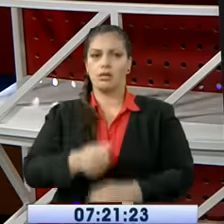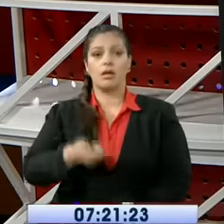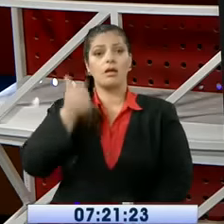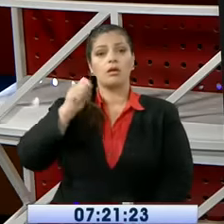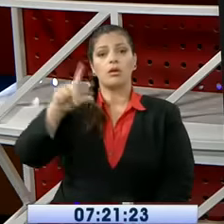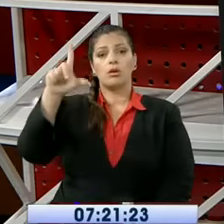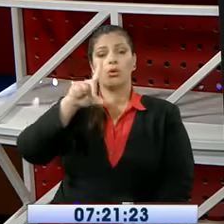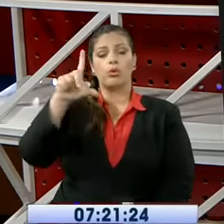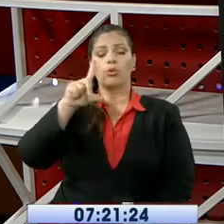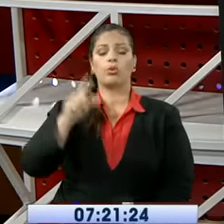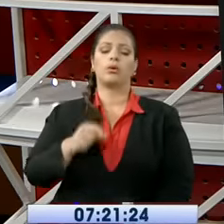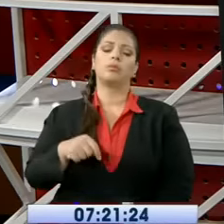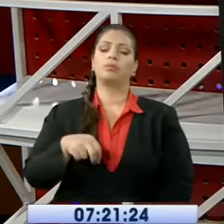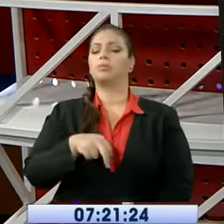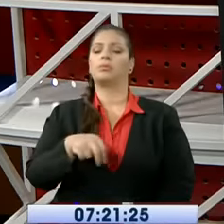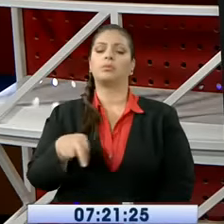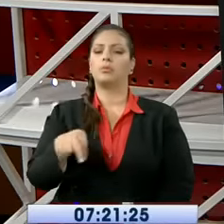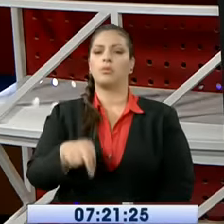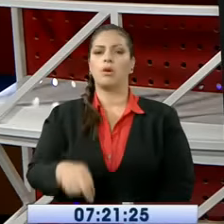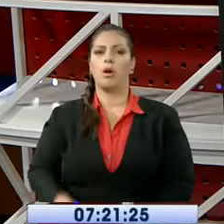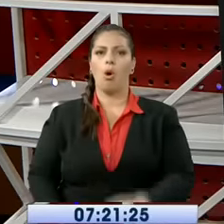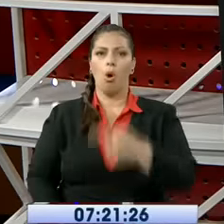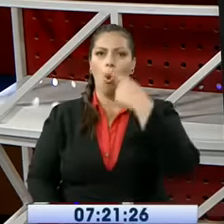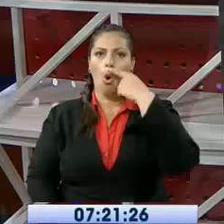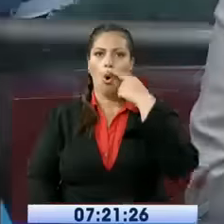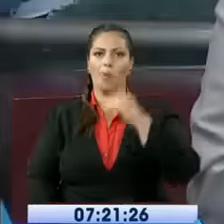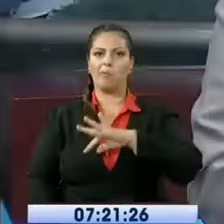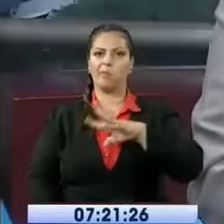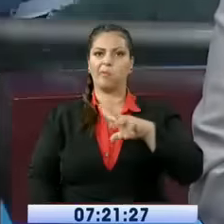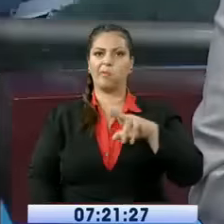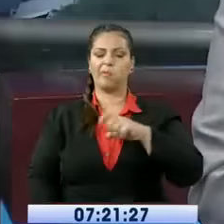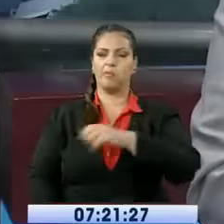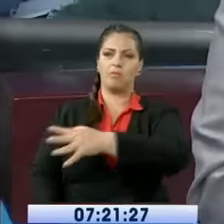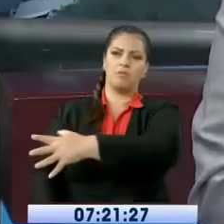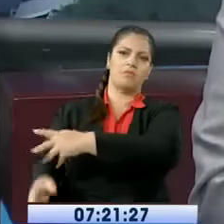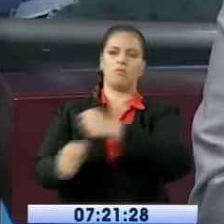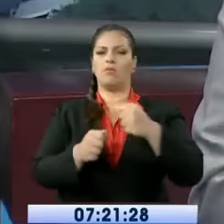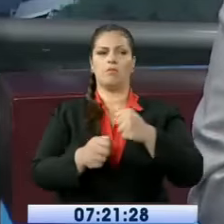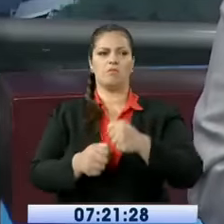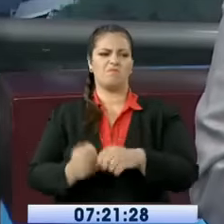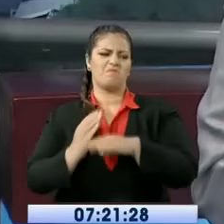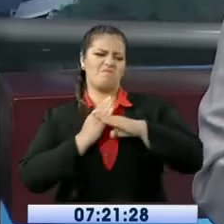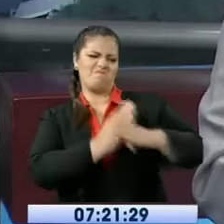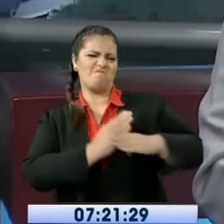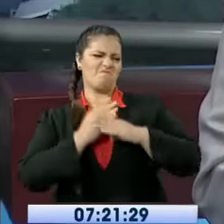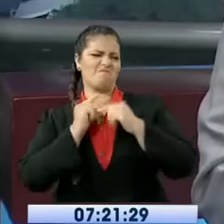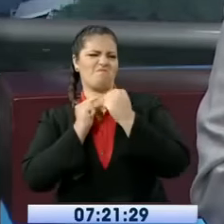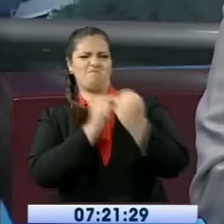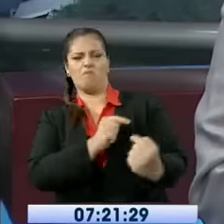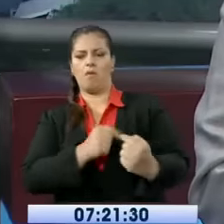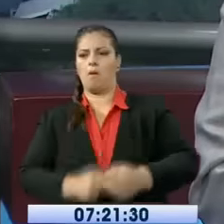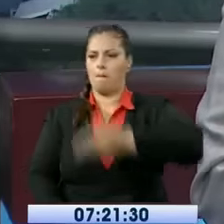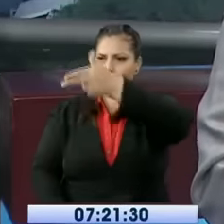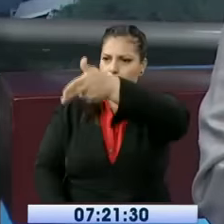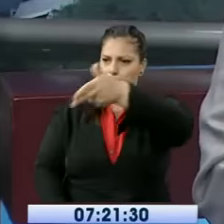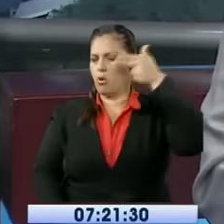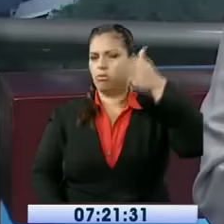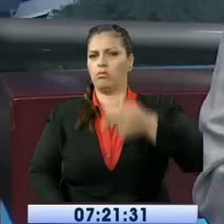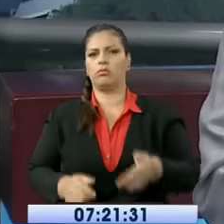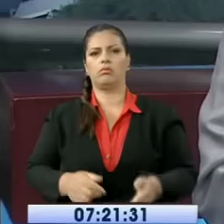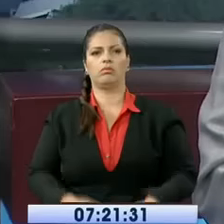Según testigos, el periodista habría recibido un disparo cuando se resistió a un asalto. El reportero laboraba en un medio de